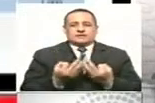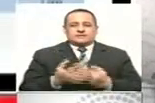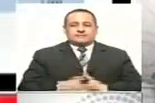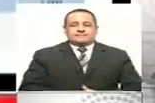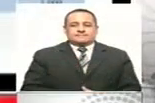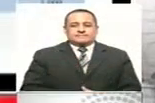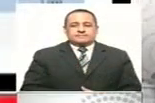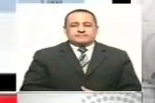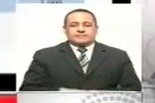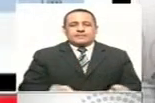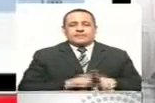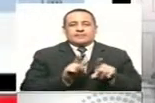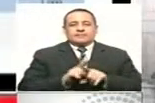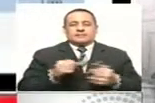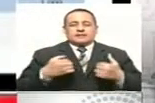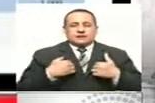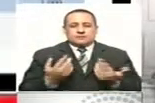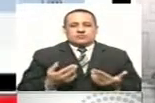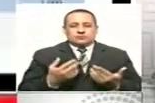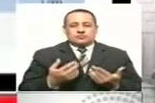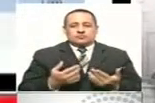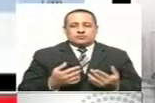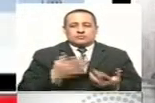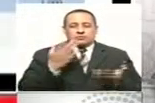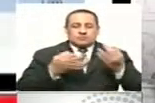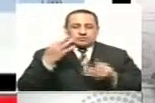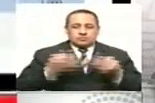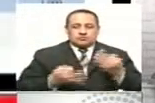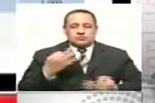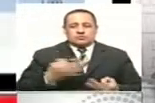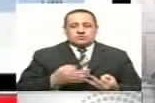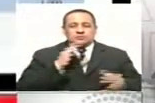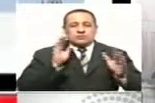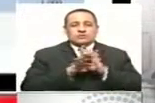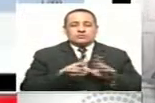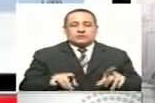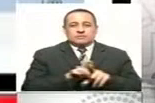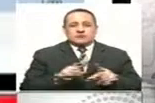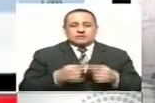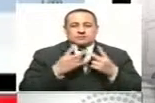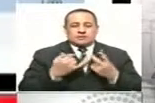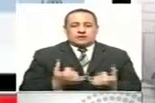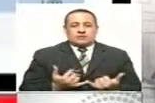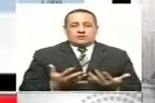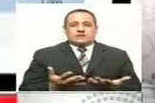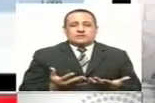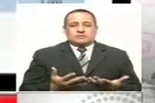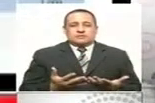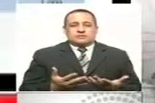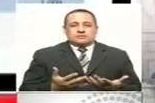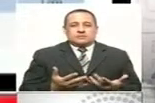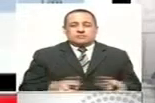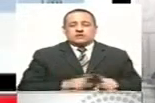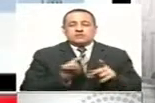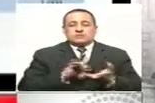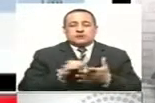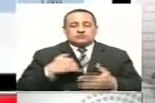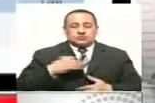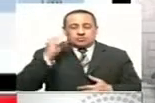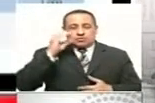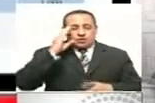26.836 familias. Hay también un impacto de presupuesto que va a reducir un poquito, pero es un